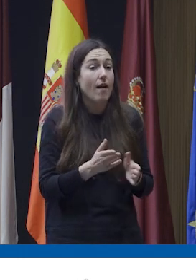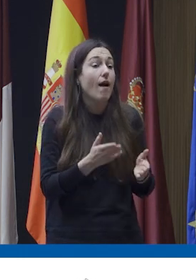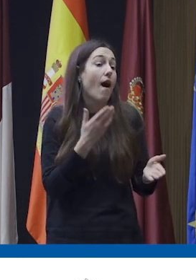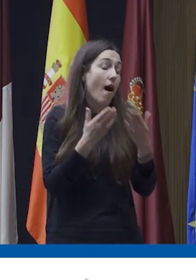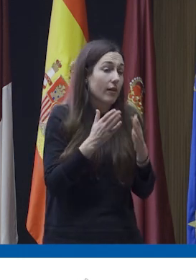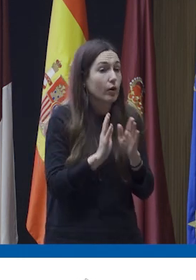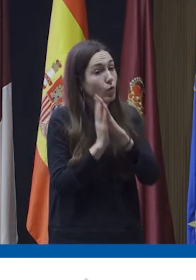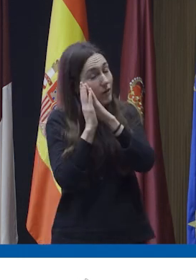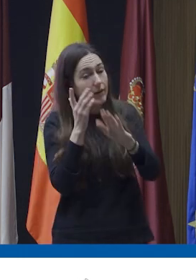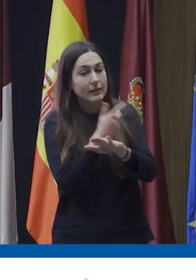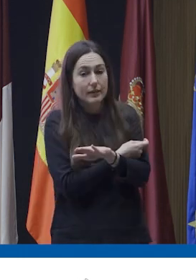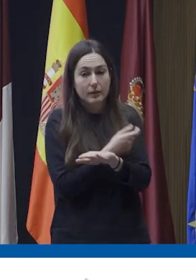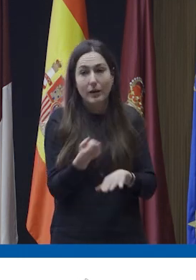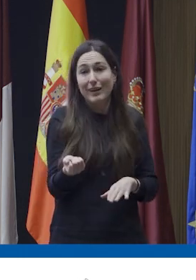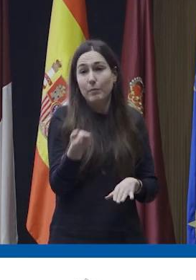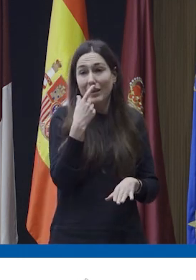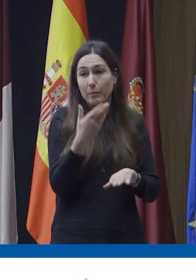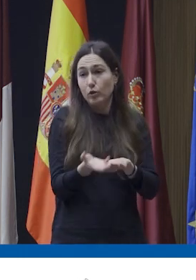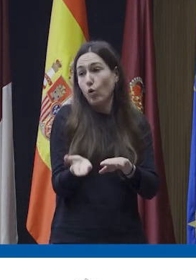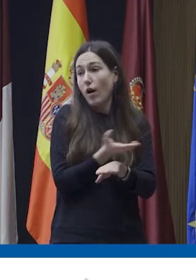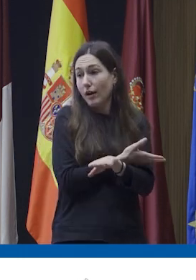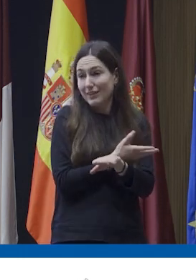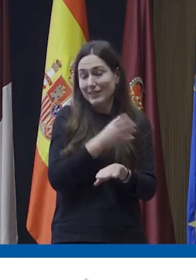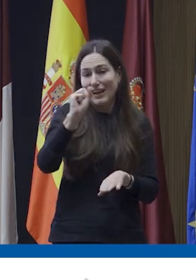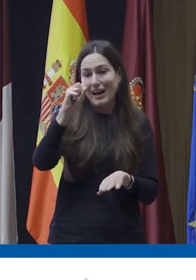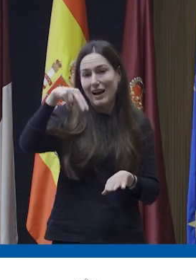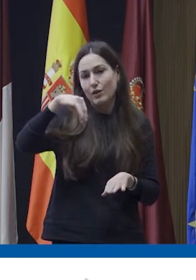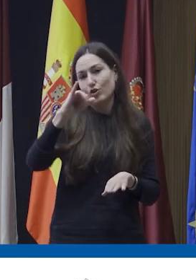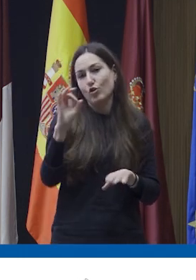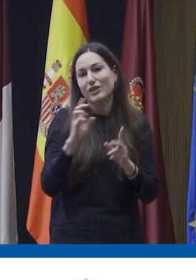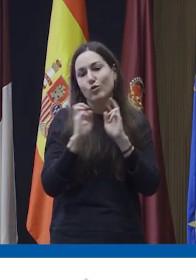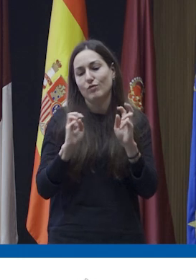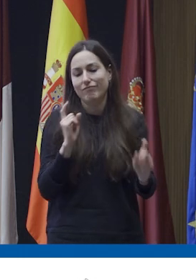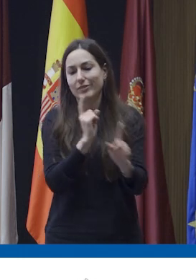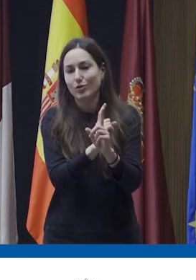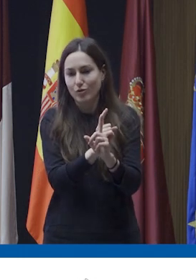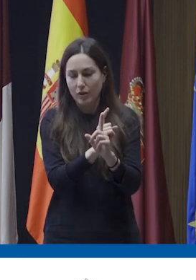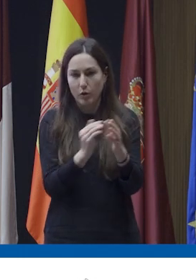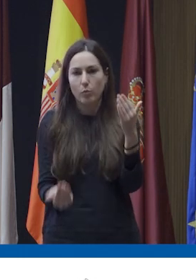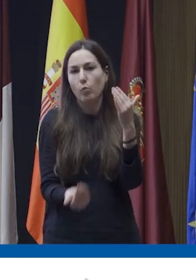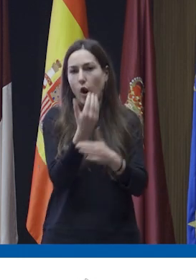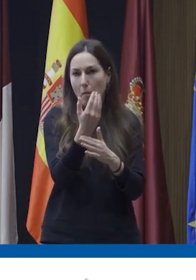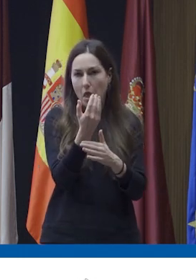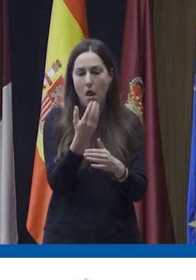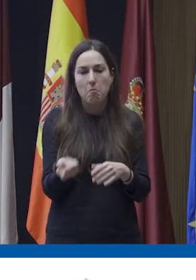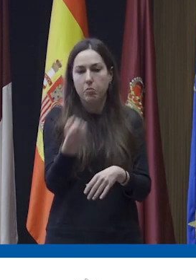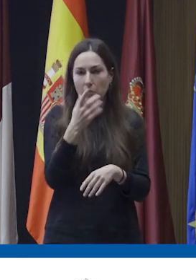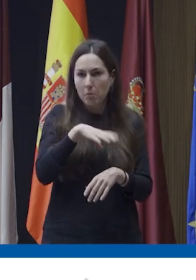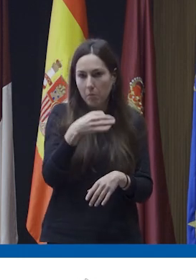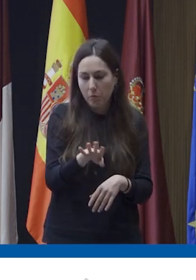que se tome uno o algo de premedicación con algún ansiolítico antes de la cirugía, la misma mañana de la cirugía,